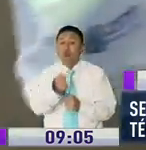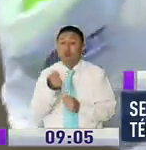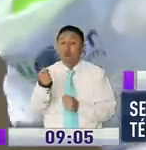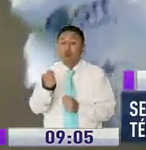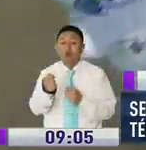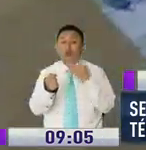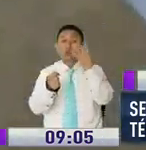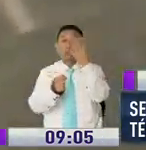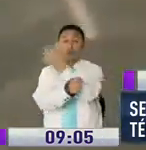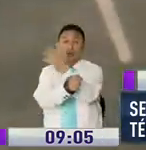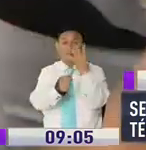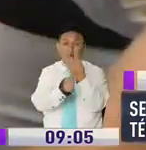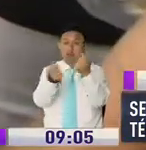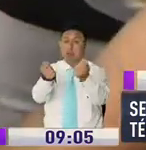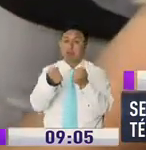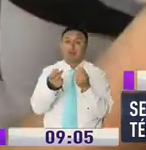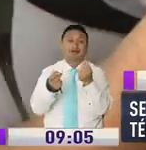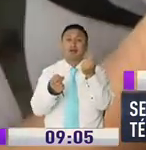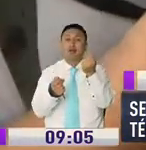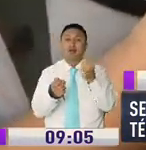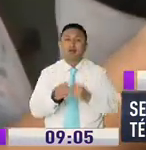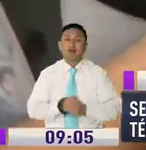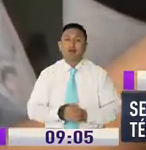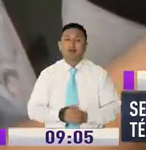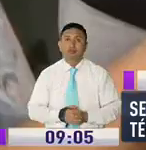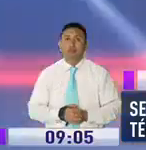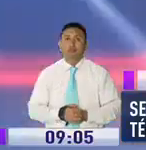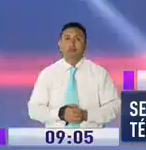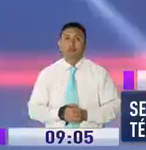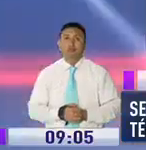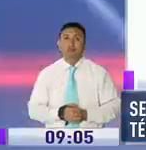de 4 horas para presentar sus ofertas.